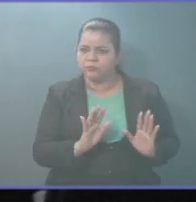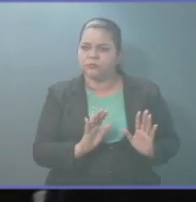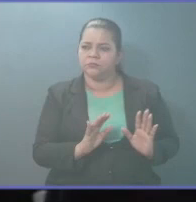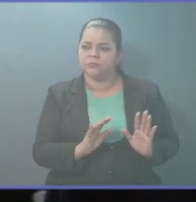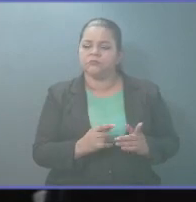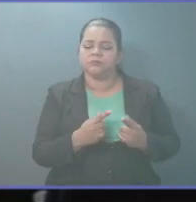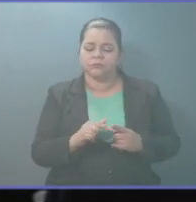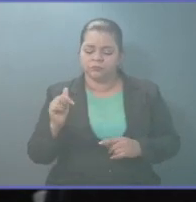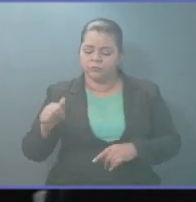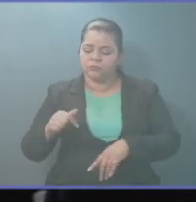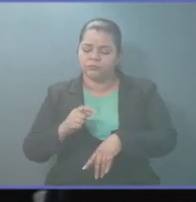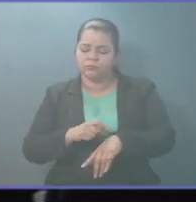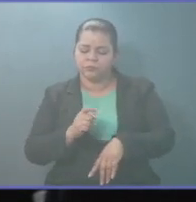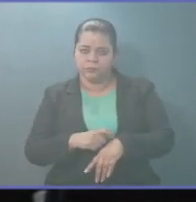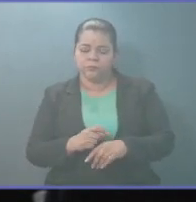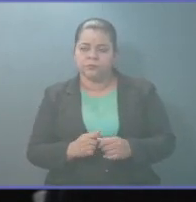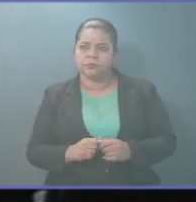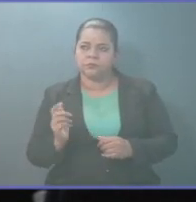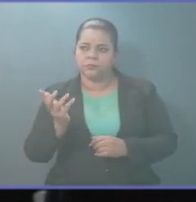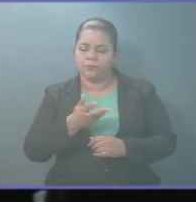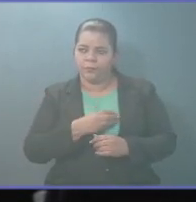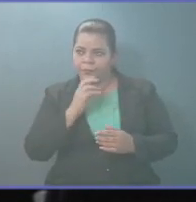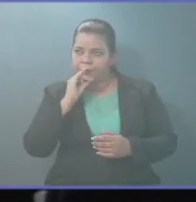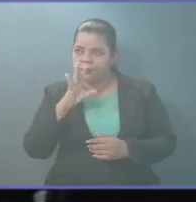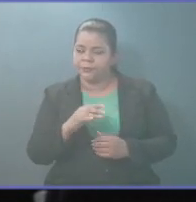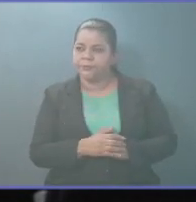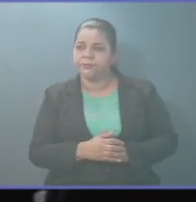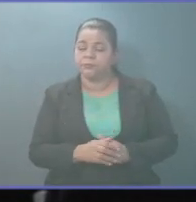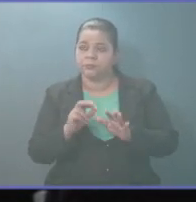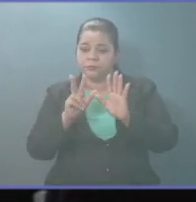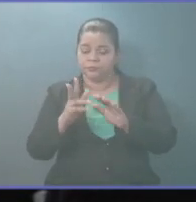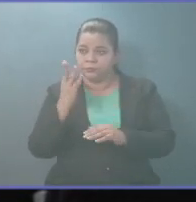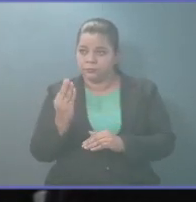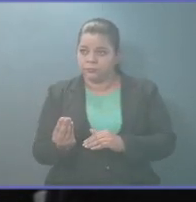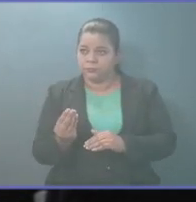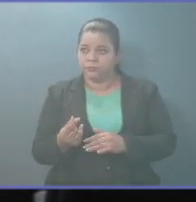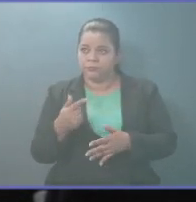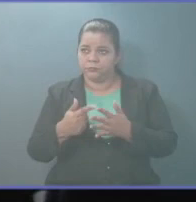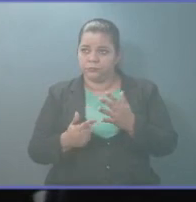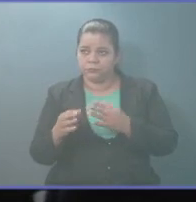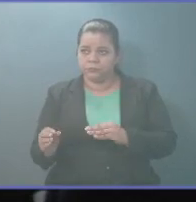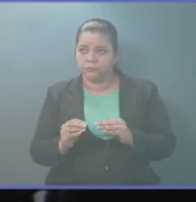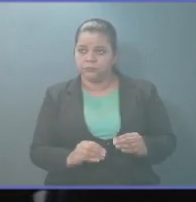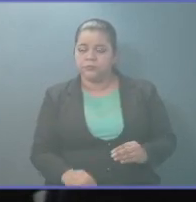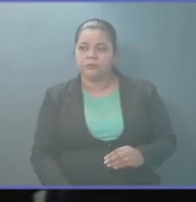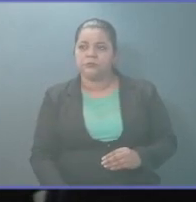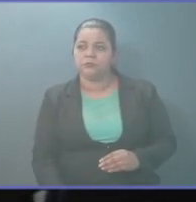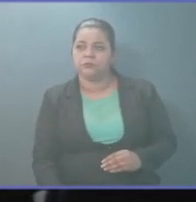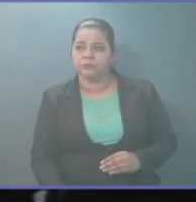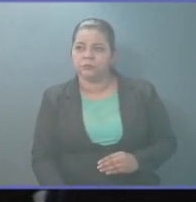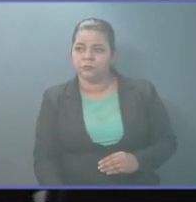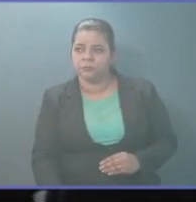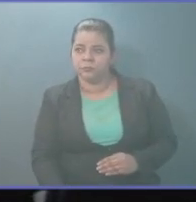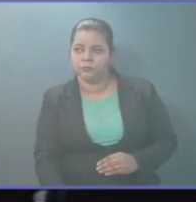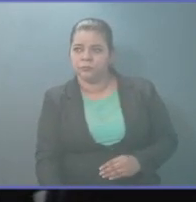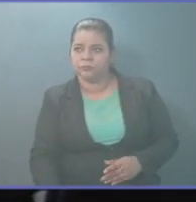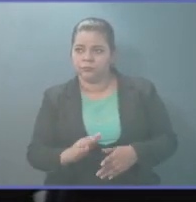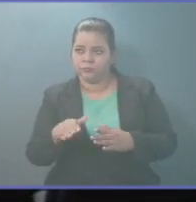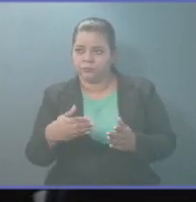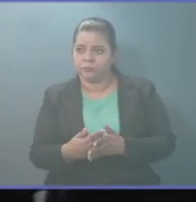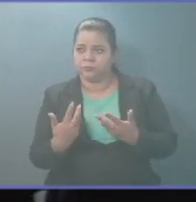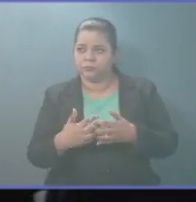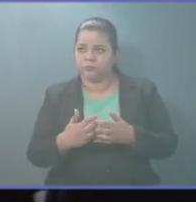elaborar su propio presupuesto y presentarlo. Y lo presentan en septiembre. Lo presentan a más tardar el último día de septiembre, pero es para